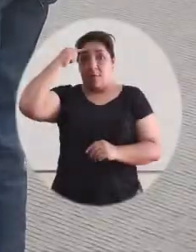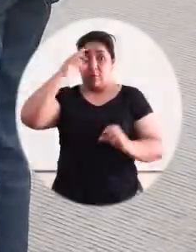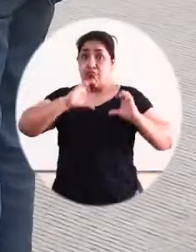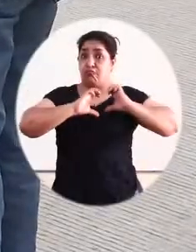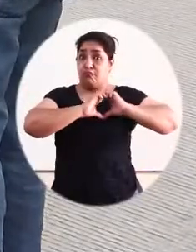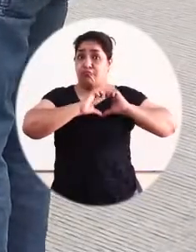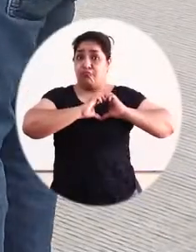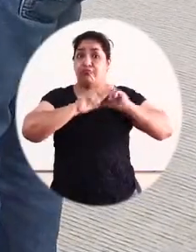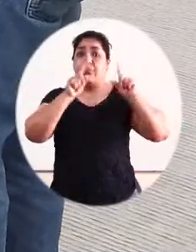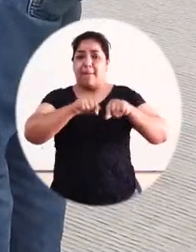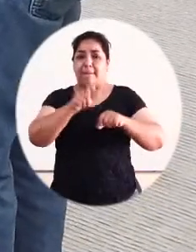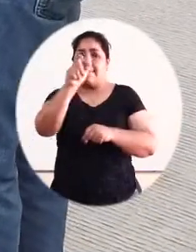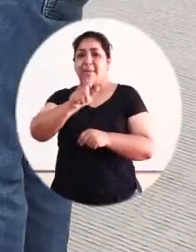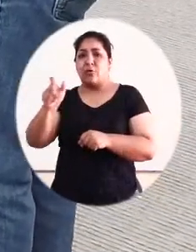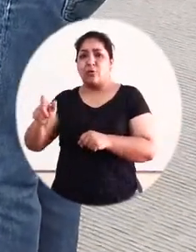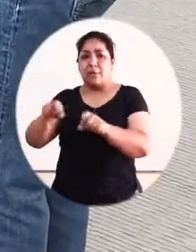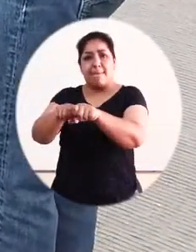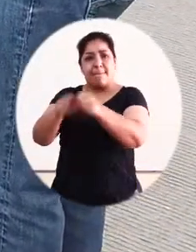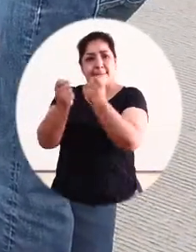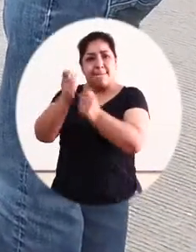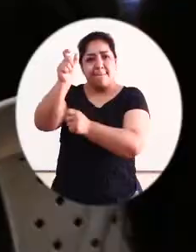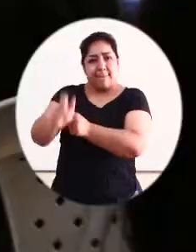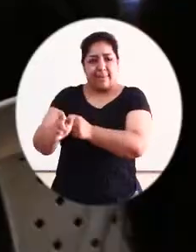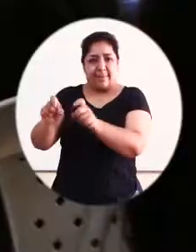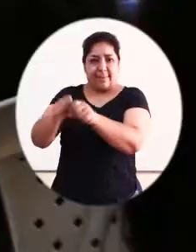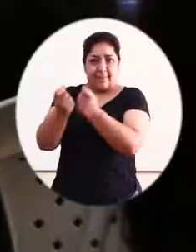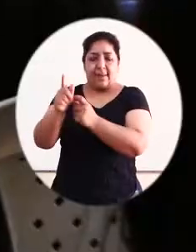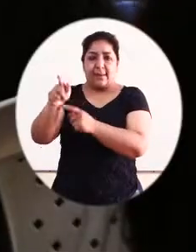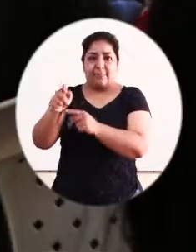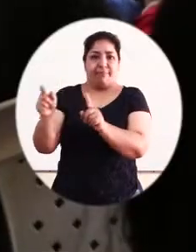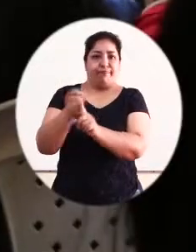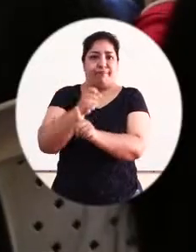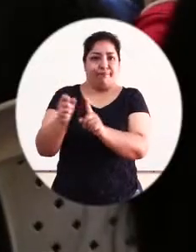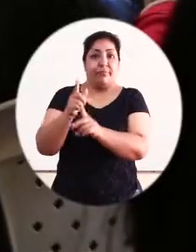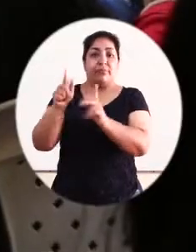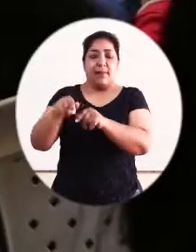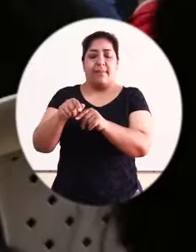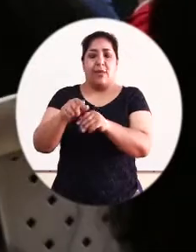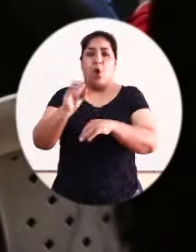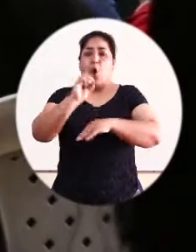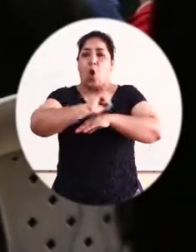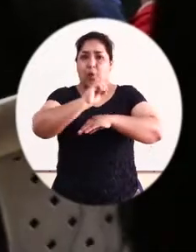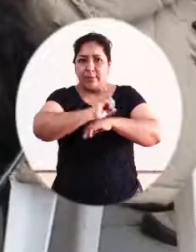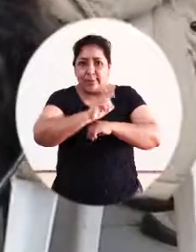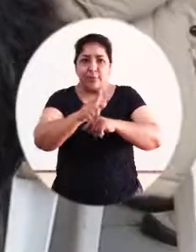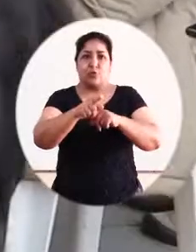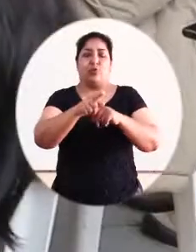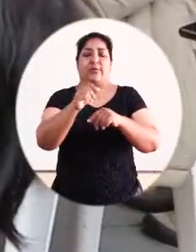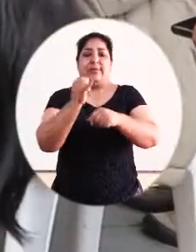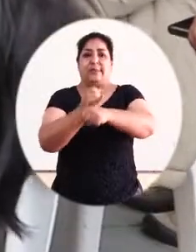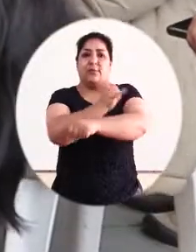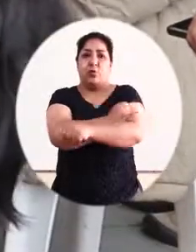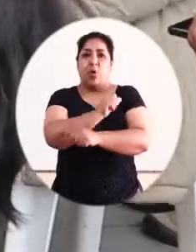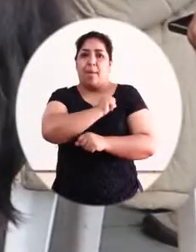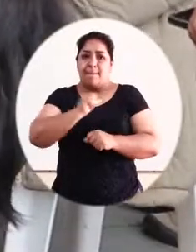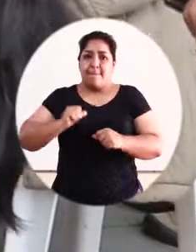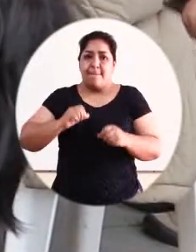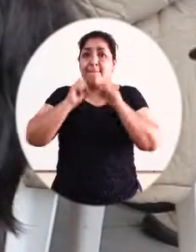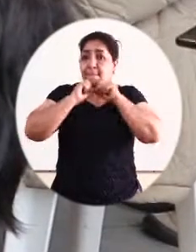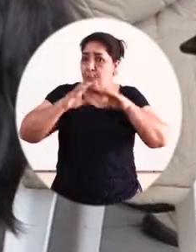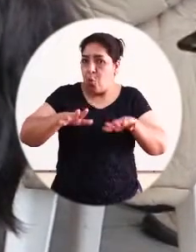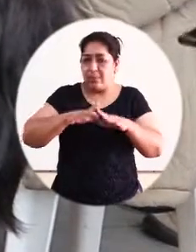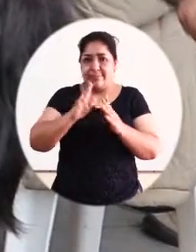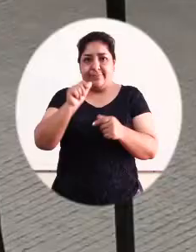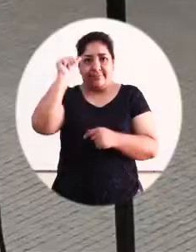el gobernador camilo romero junto a víctimas de la violencia y un gran número de organizaciones sociales e instituciones públicas y privadas